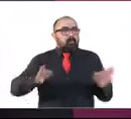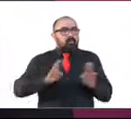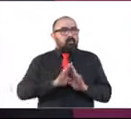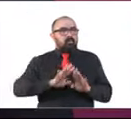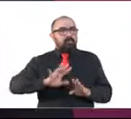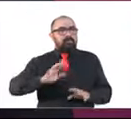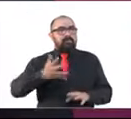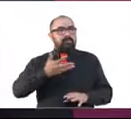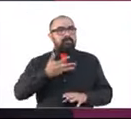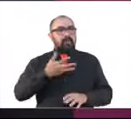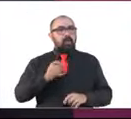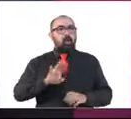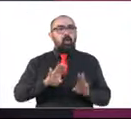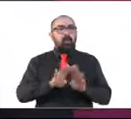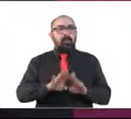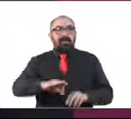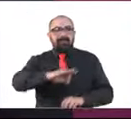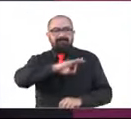esperanza,